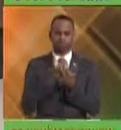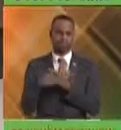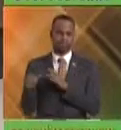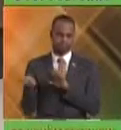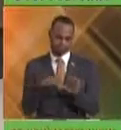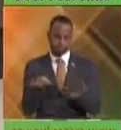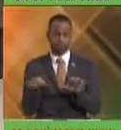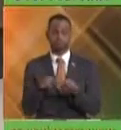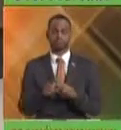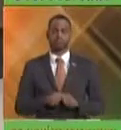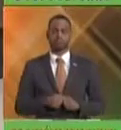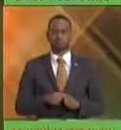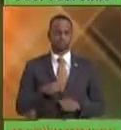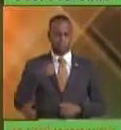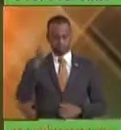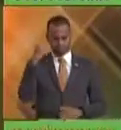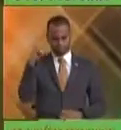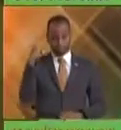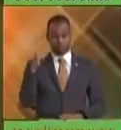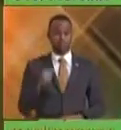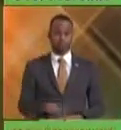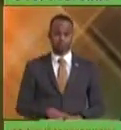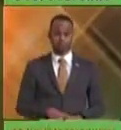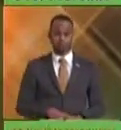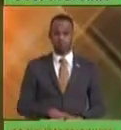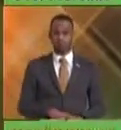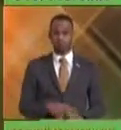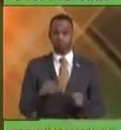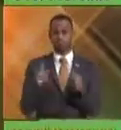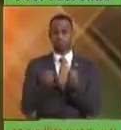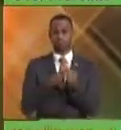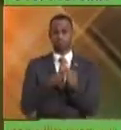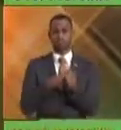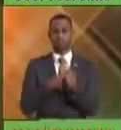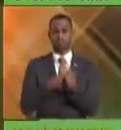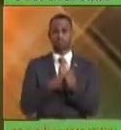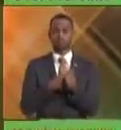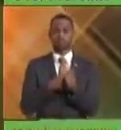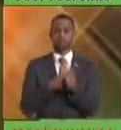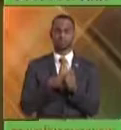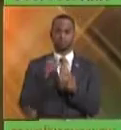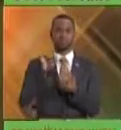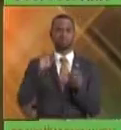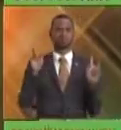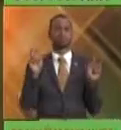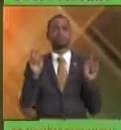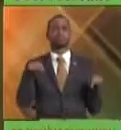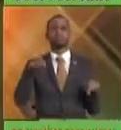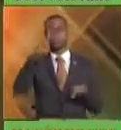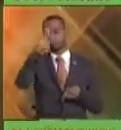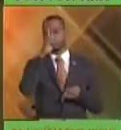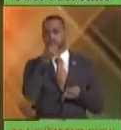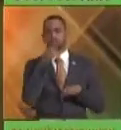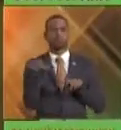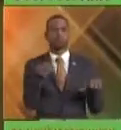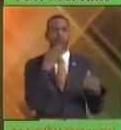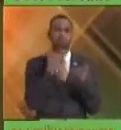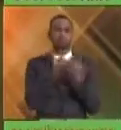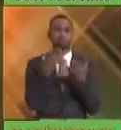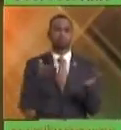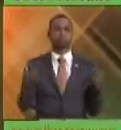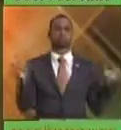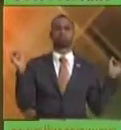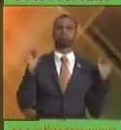prácticas para que para que es primero rompamos con ese tabú de que en república dominicana no se hacen buenas cosas